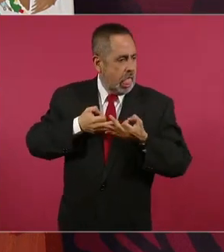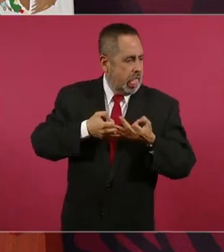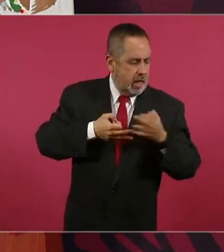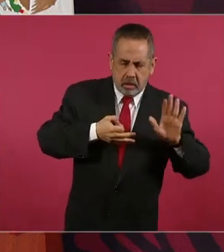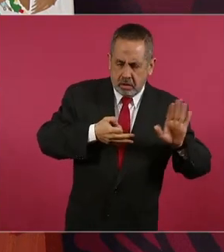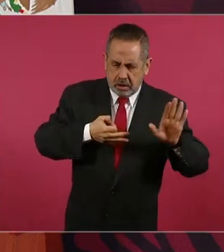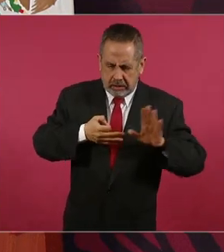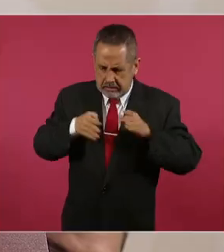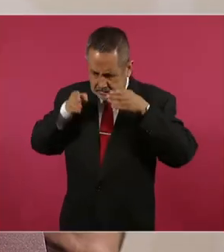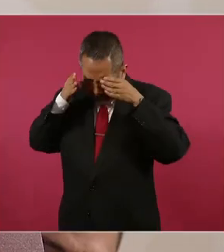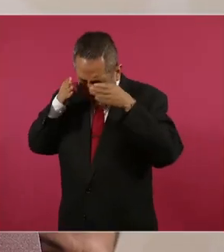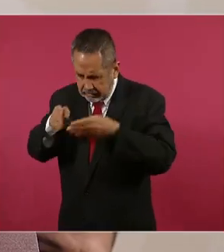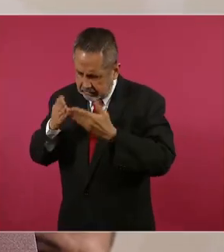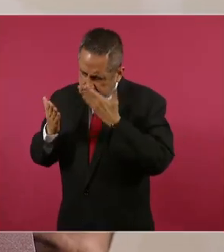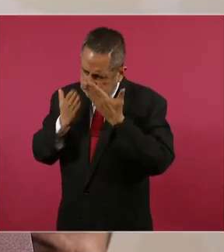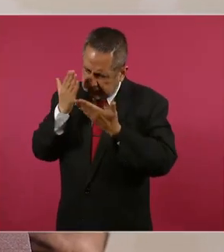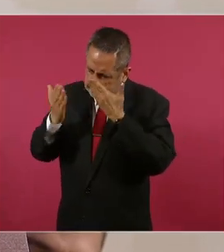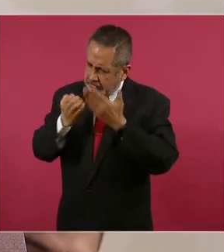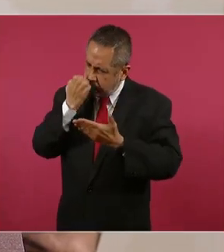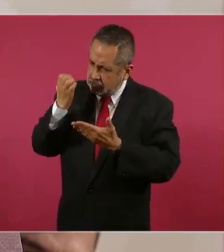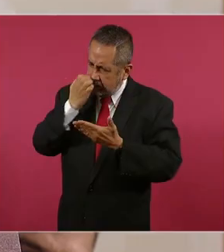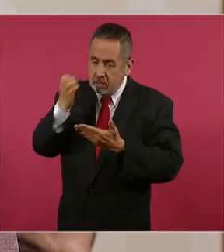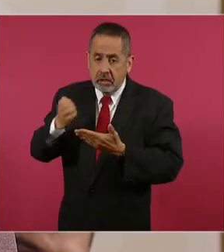conductas antisociales.